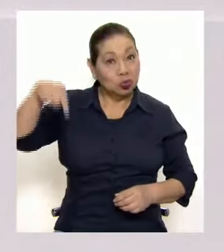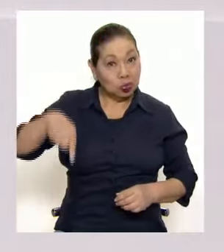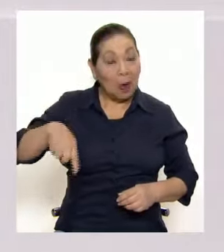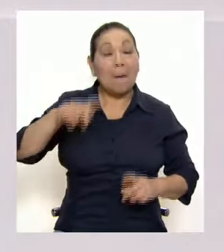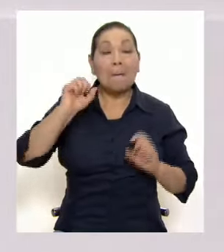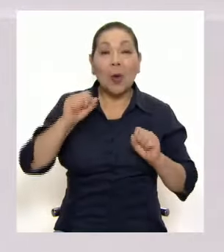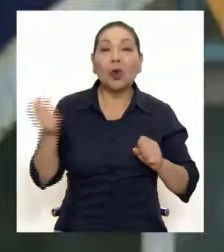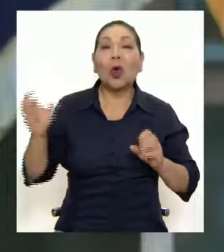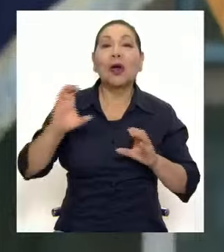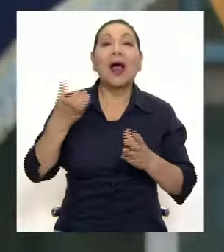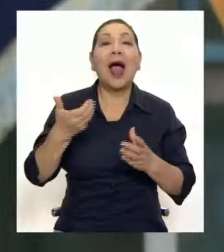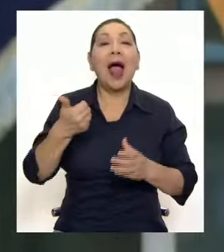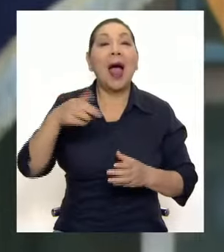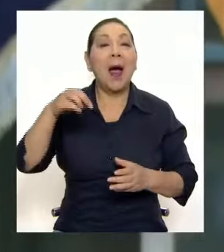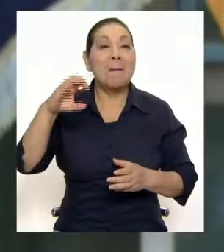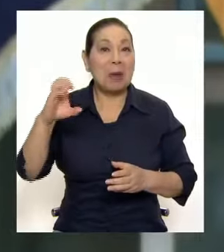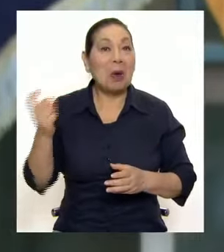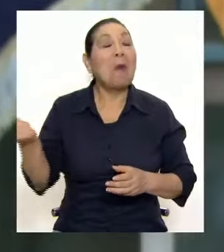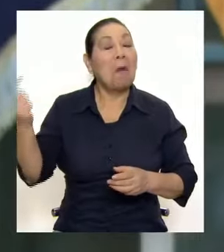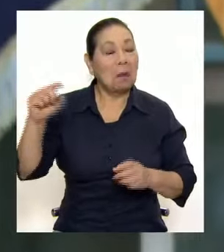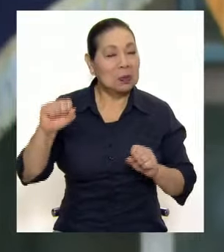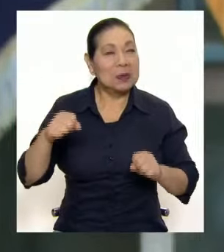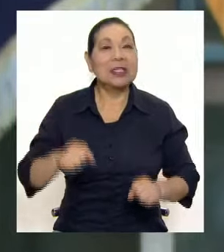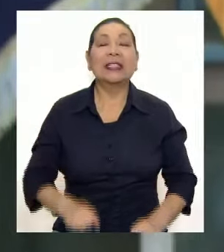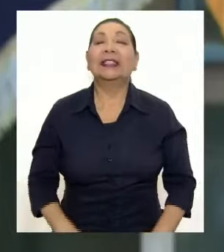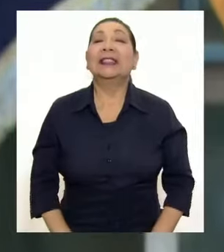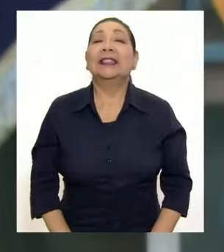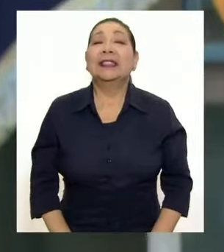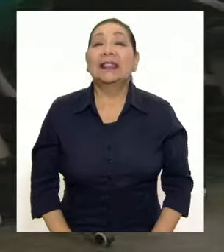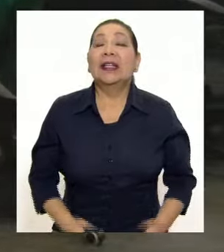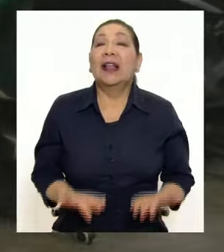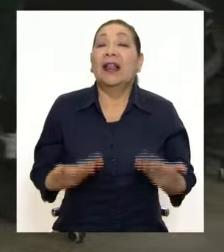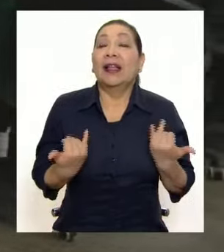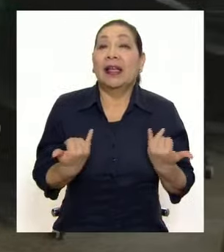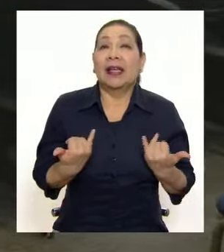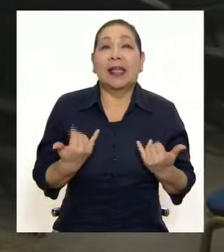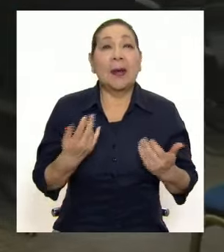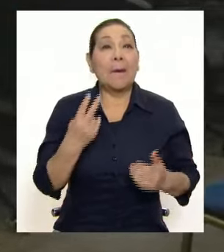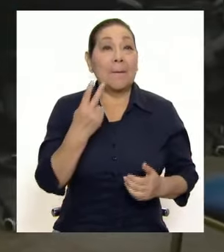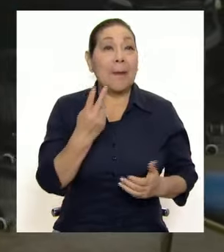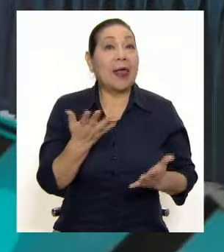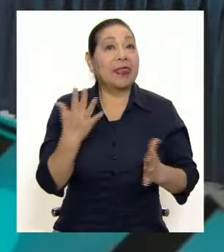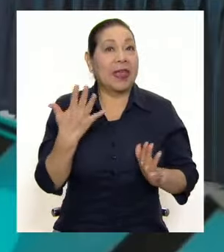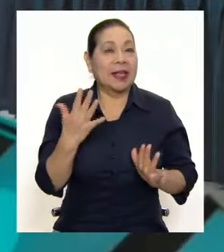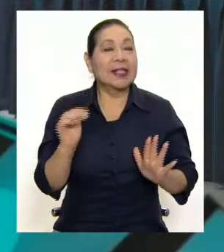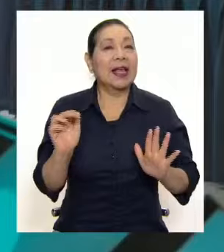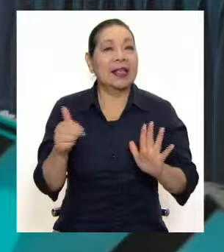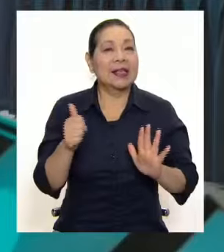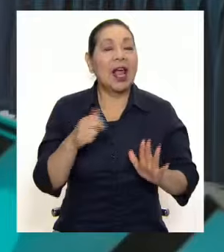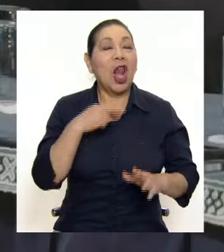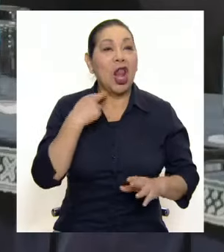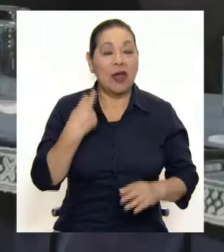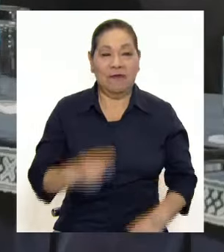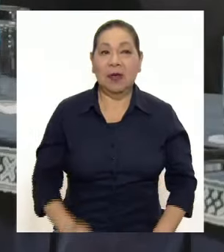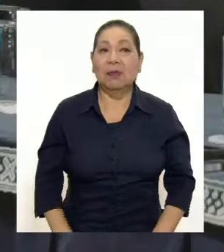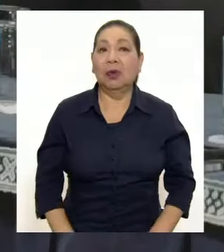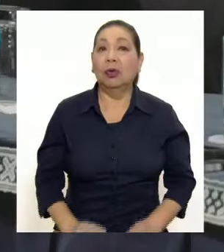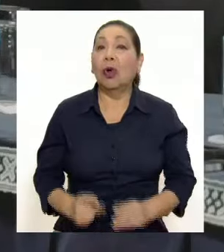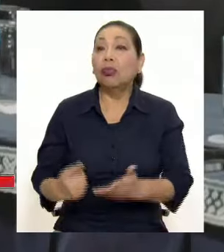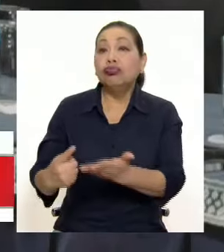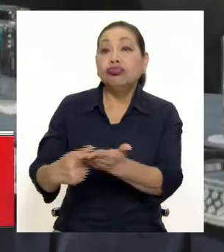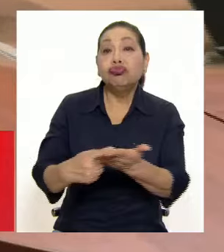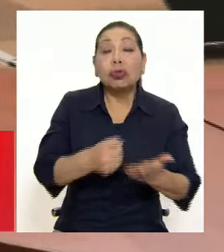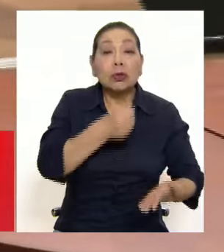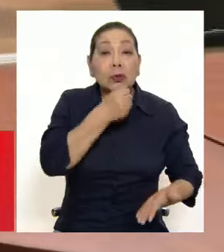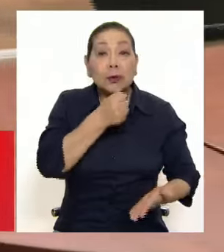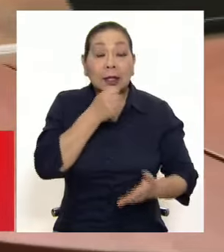para asistir a la cumbre del Foro de Cooperación Económica Asia-Pacífico, que se va a celebrar del 10 al 16 de noviembre. Durante una rueda de prensa,